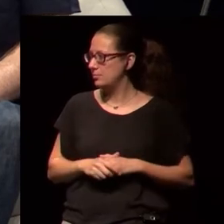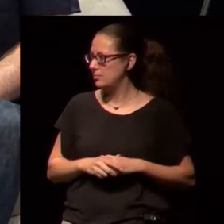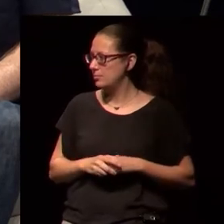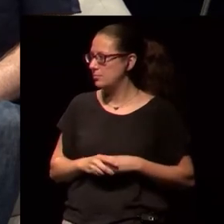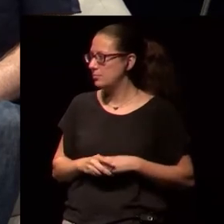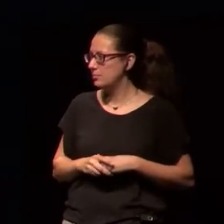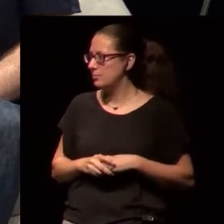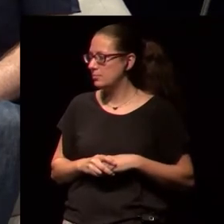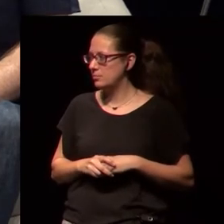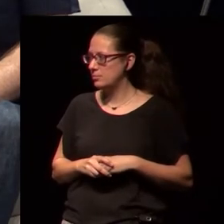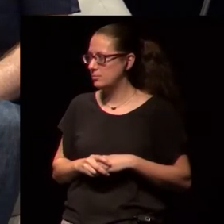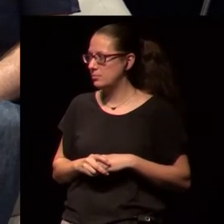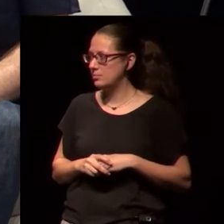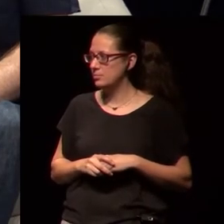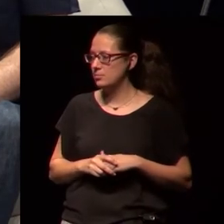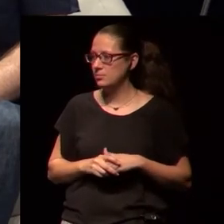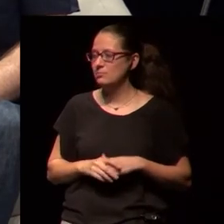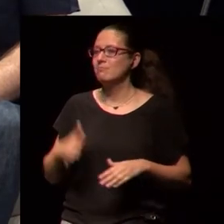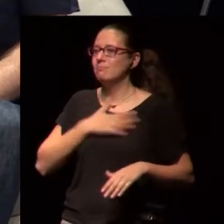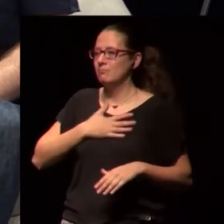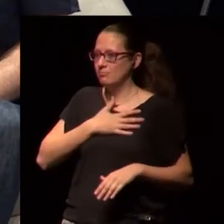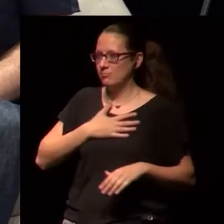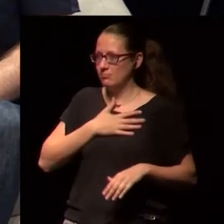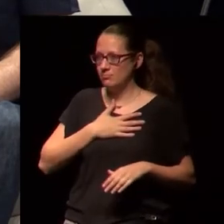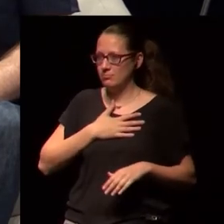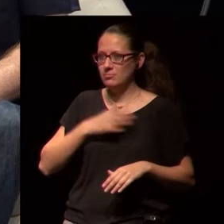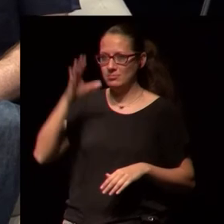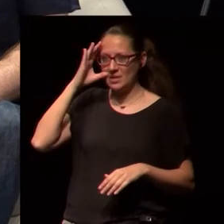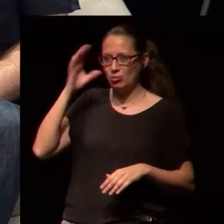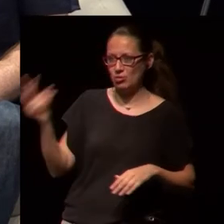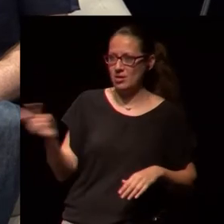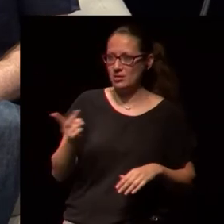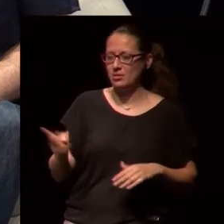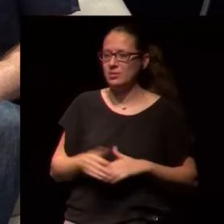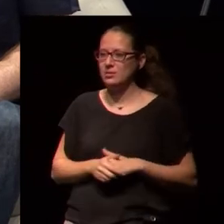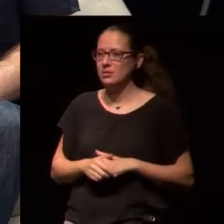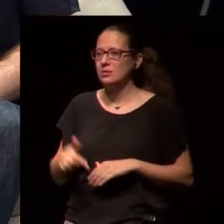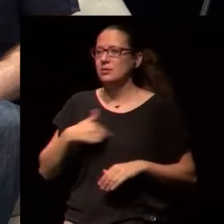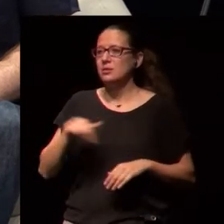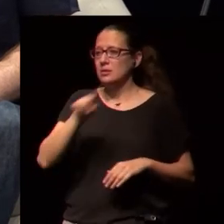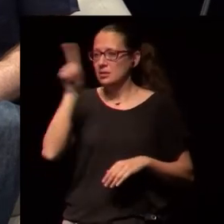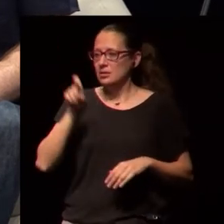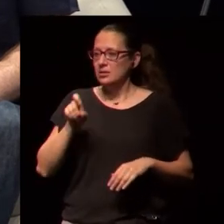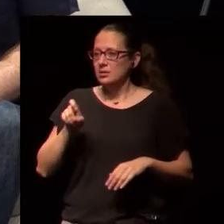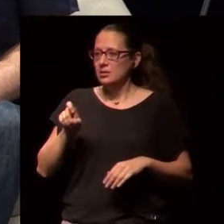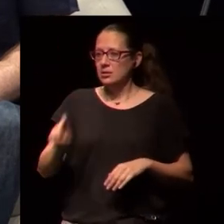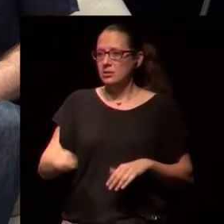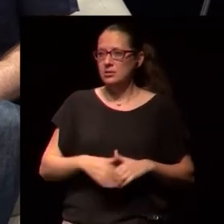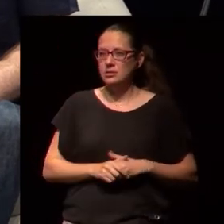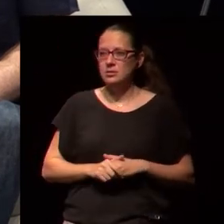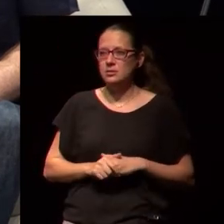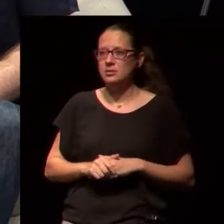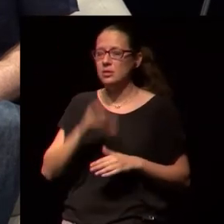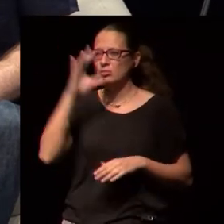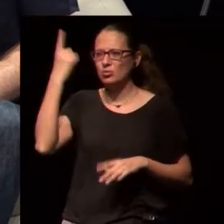I love listening to both of you, so... Me ha encantado escuchar a ambos. Tengo una pregunta, porque es algo con lo